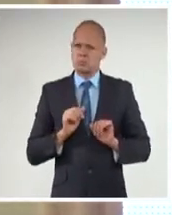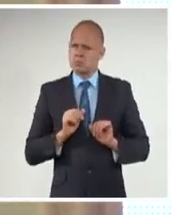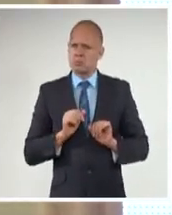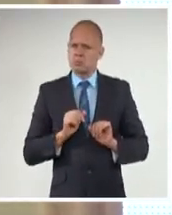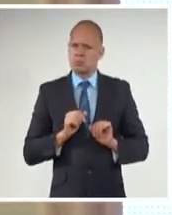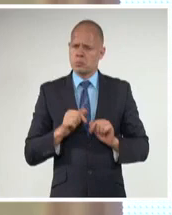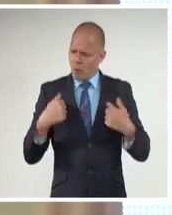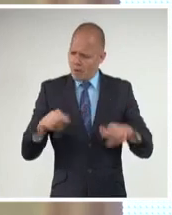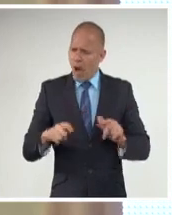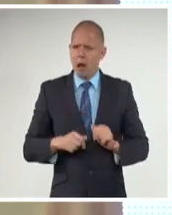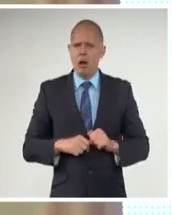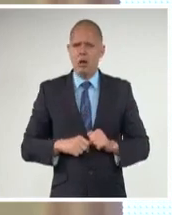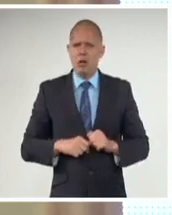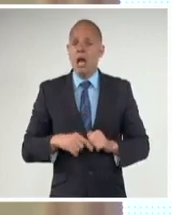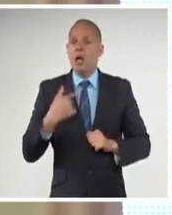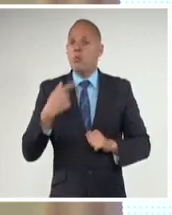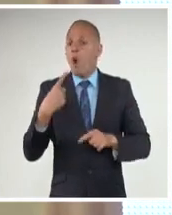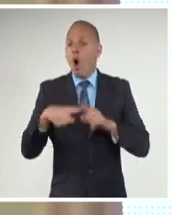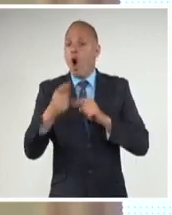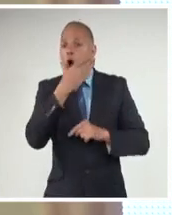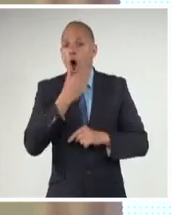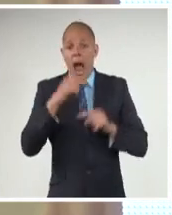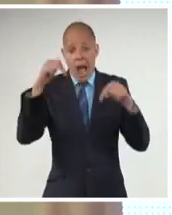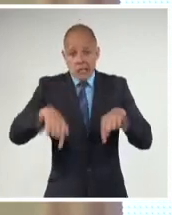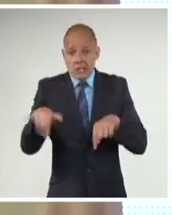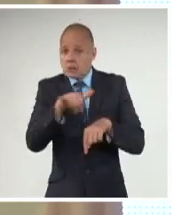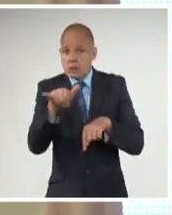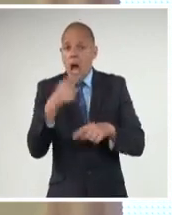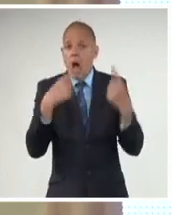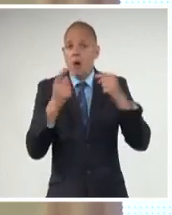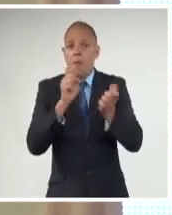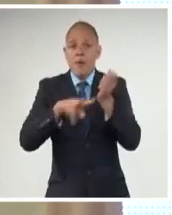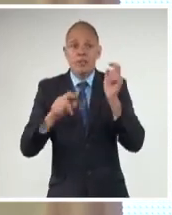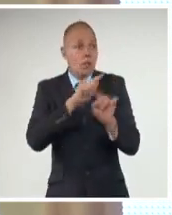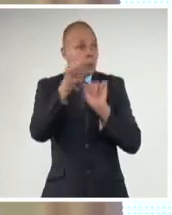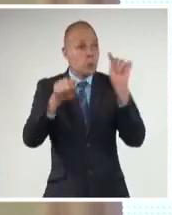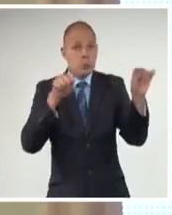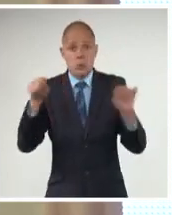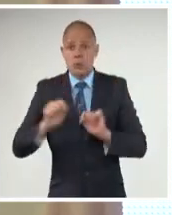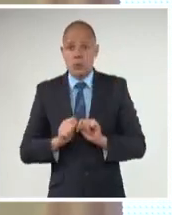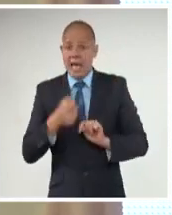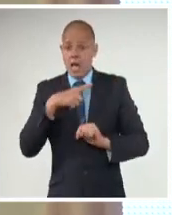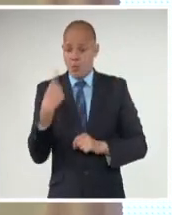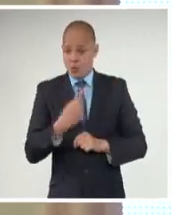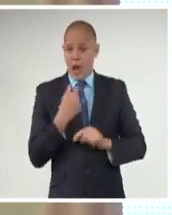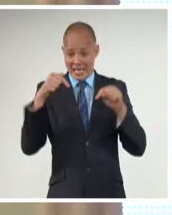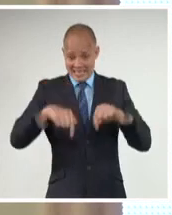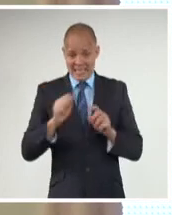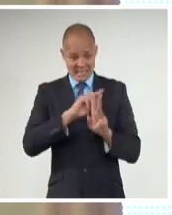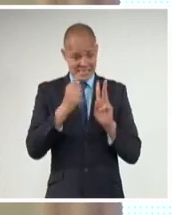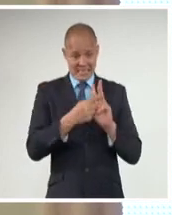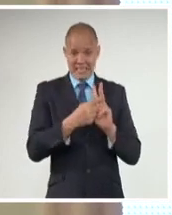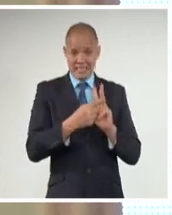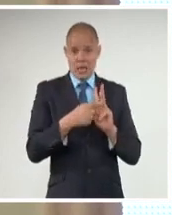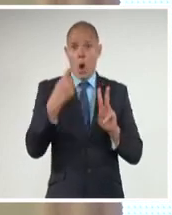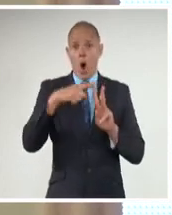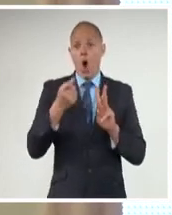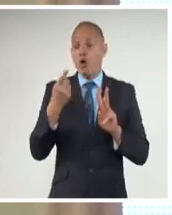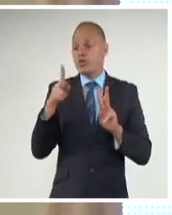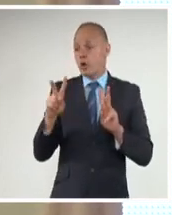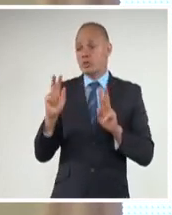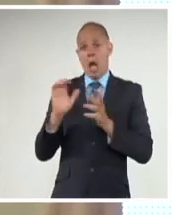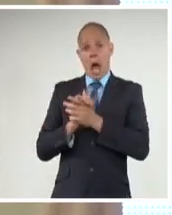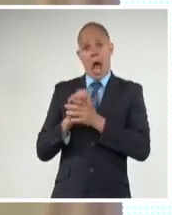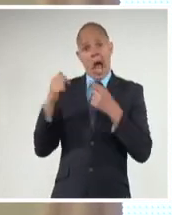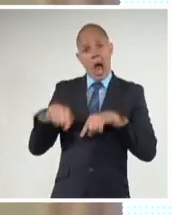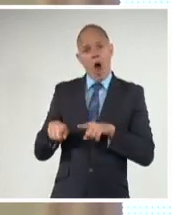que están cumpliendo misión dentro de su propio país. Una muestra de esto somos nosotros tres que estamos aquí y nuestros 12 compañeros que se